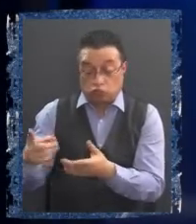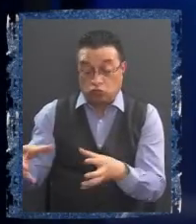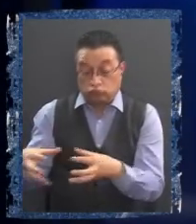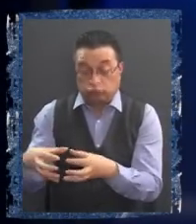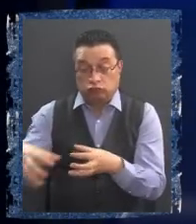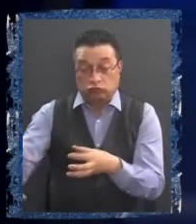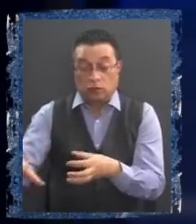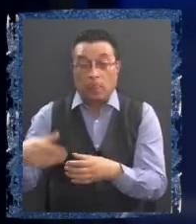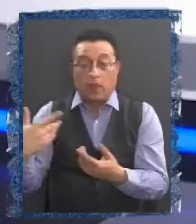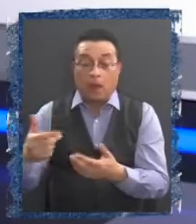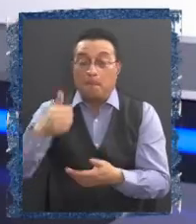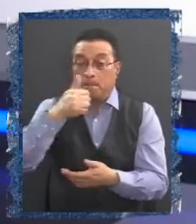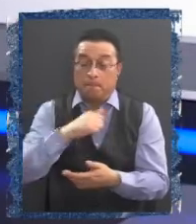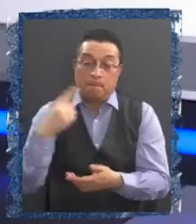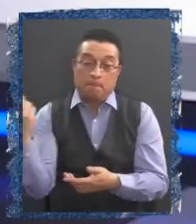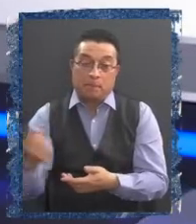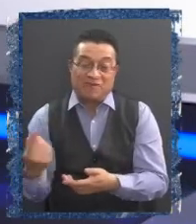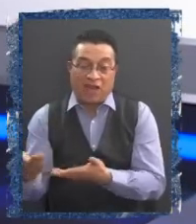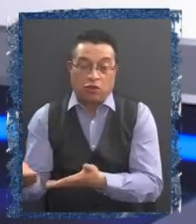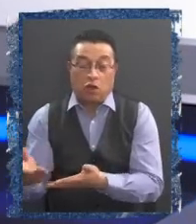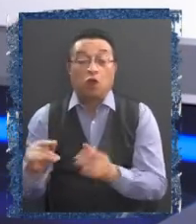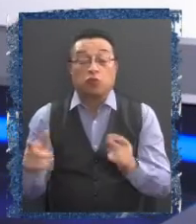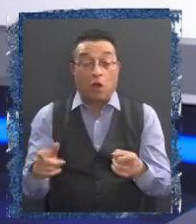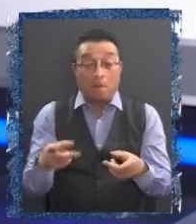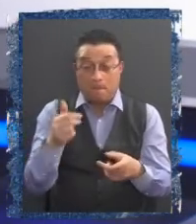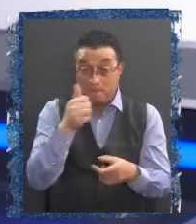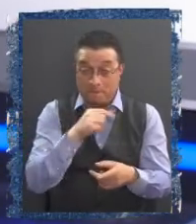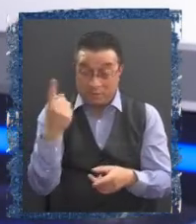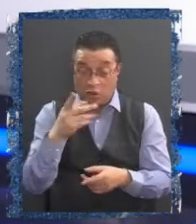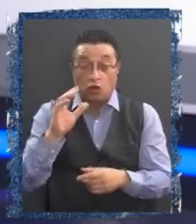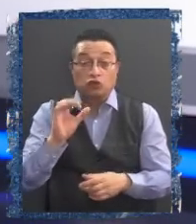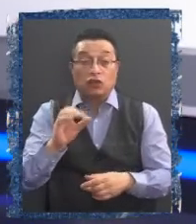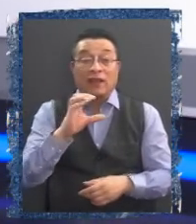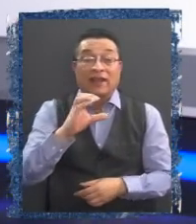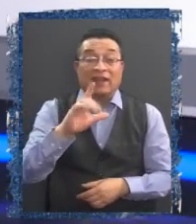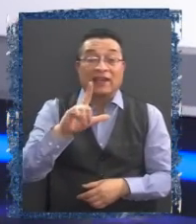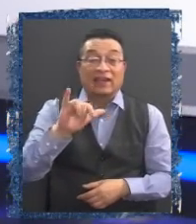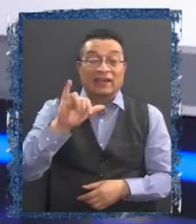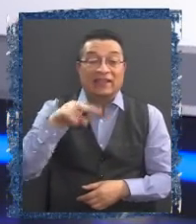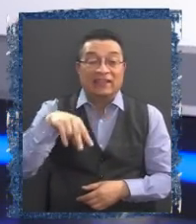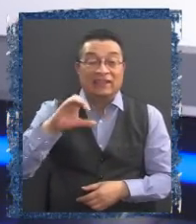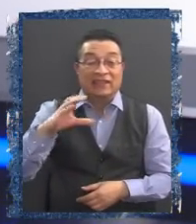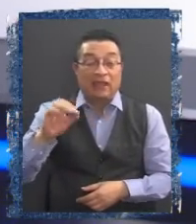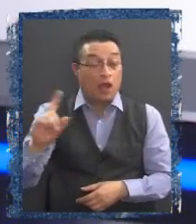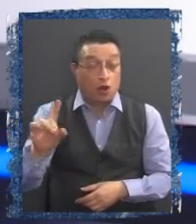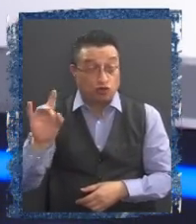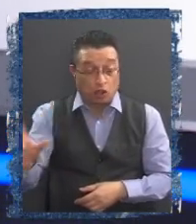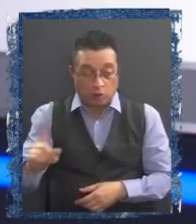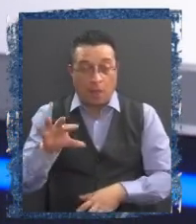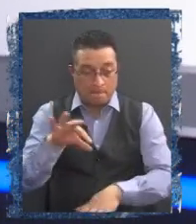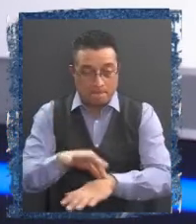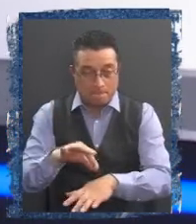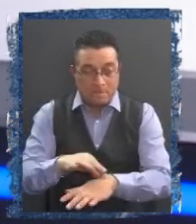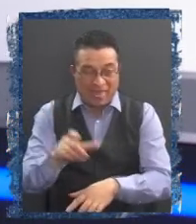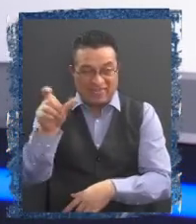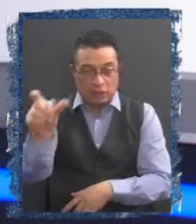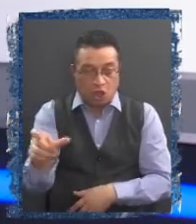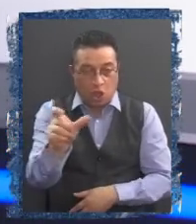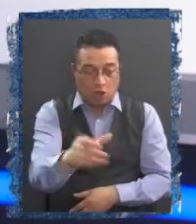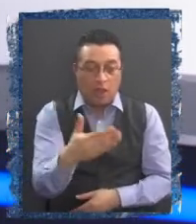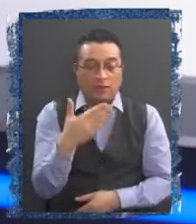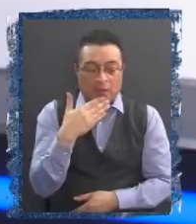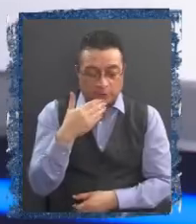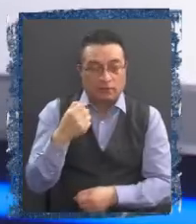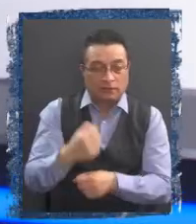los prestadores privados. Y cuando digo prestadores privados no son clínicas, sino que prestadores privados son médicos eventualmente que prestan hoy